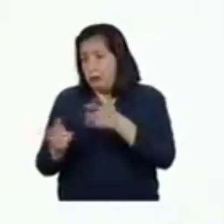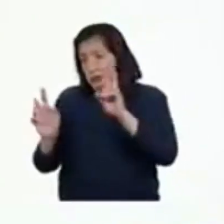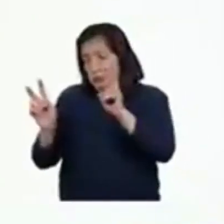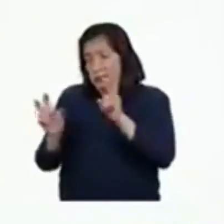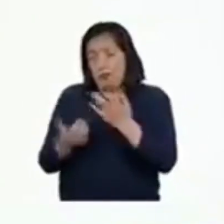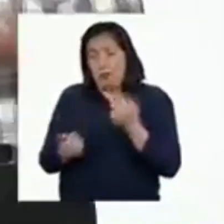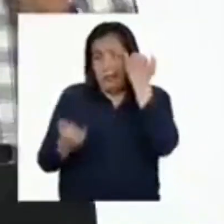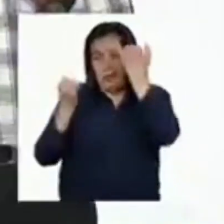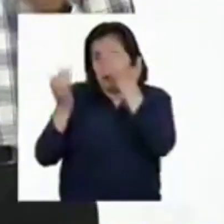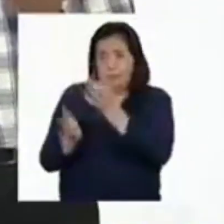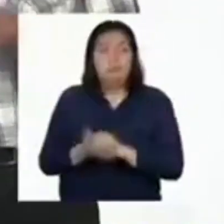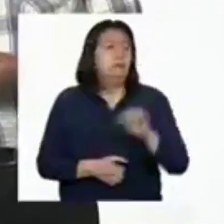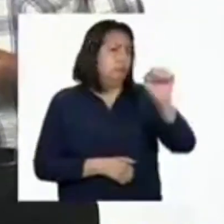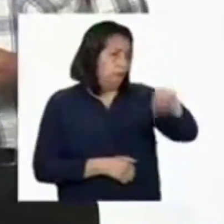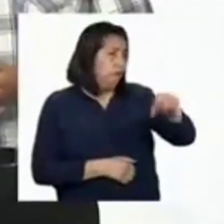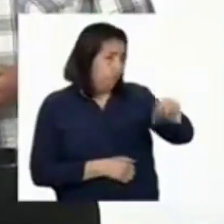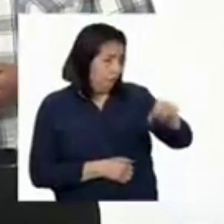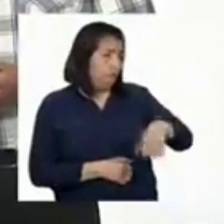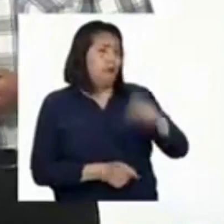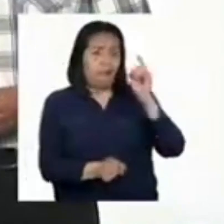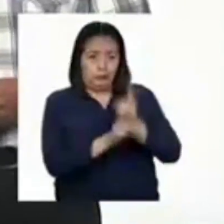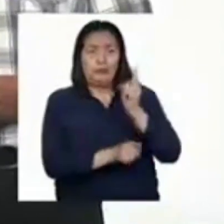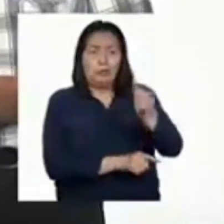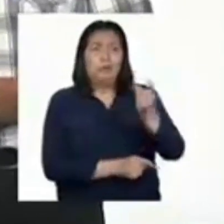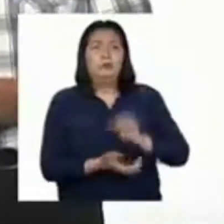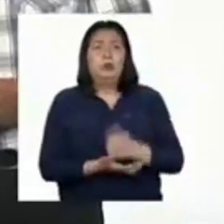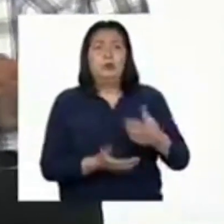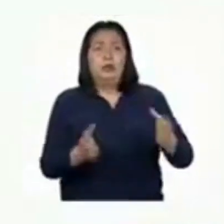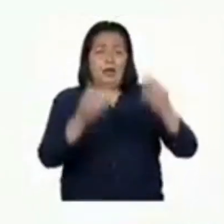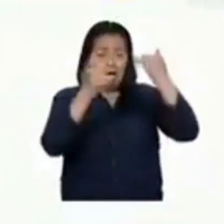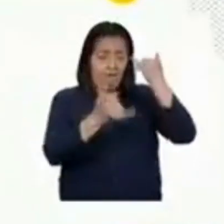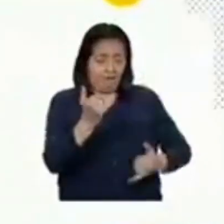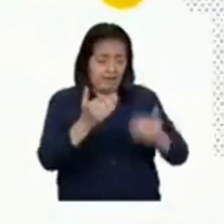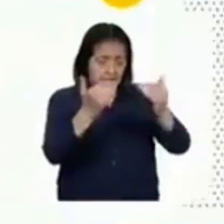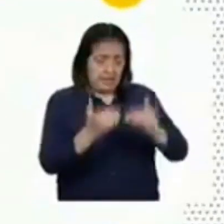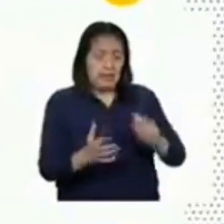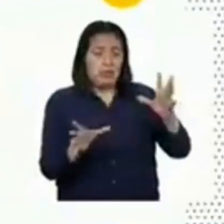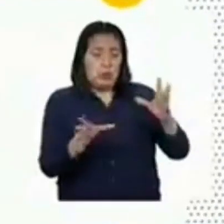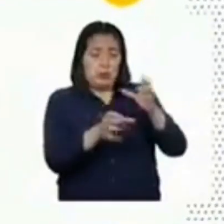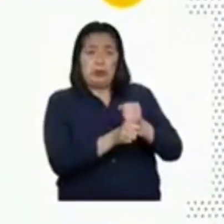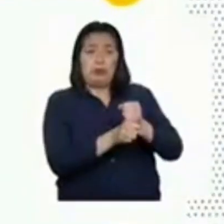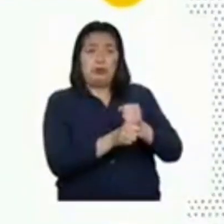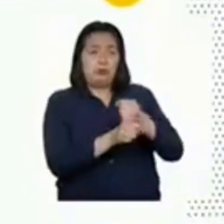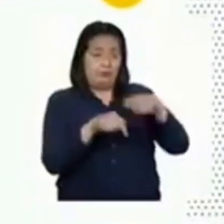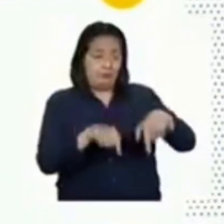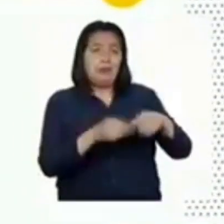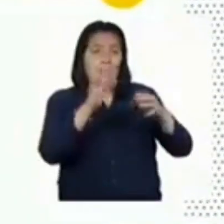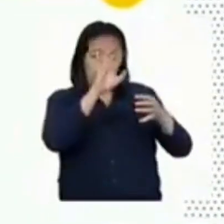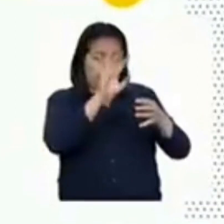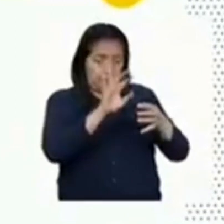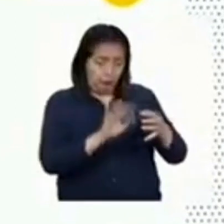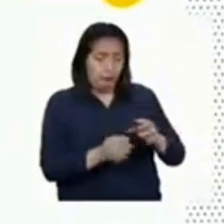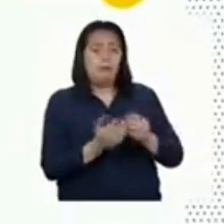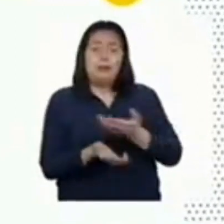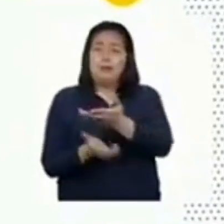al tema o la propuesta. Exactamente, Patricia. En la conclusión se resume lo dicho en el texto y también se